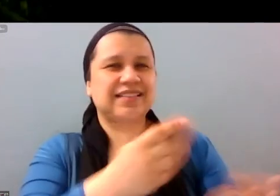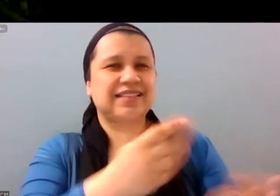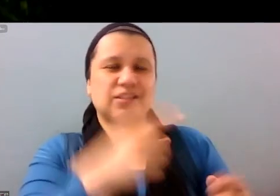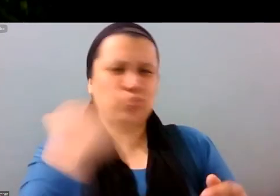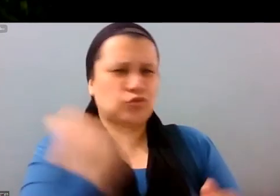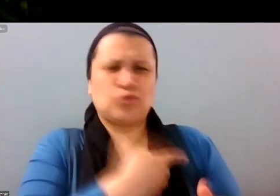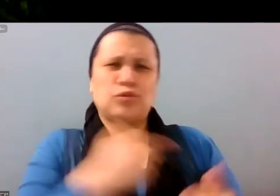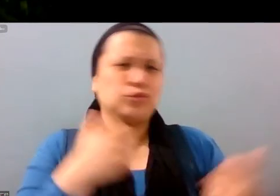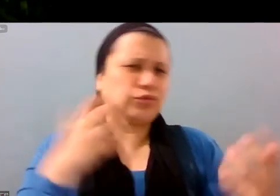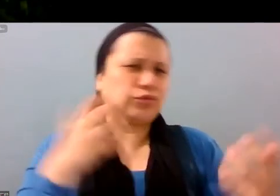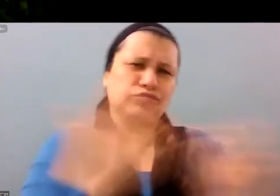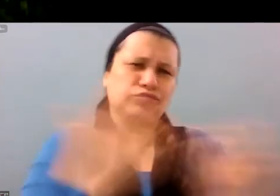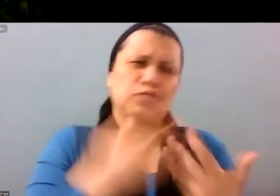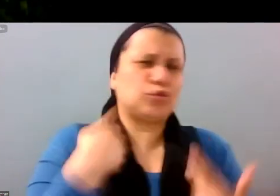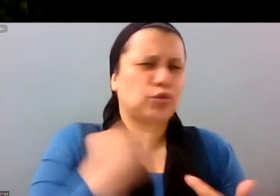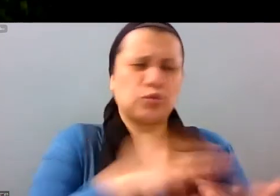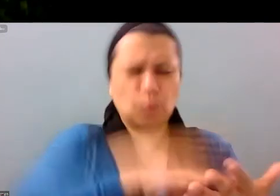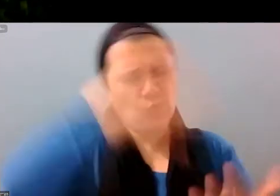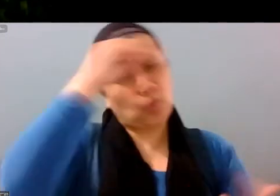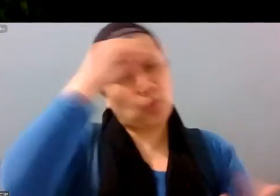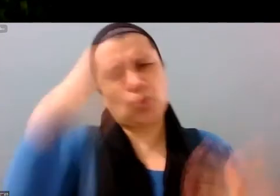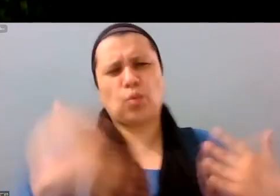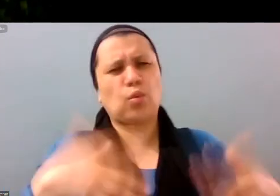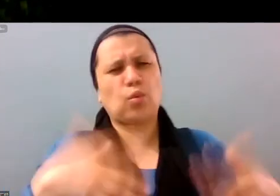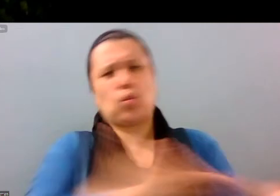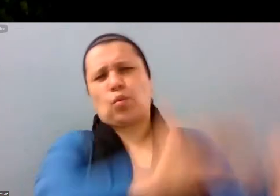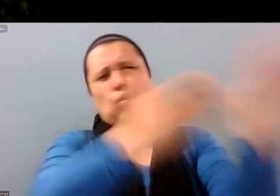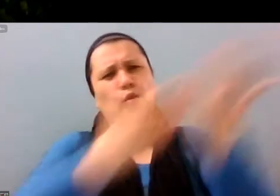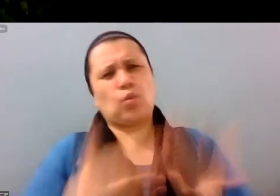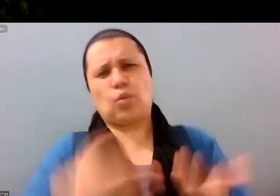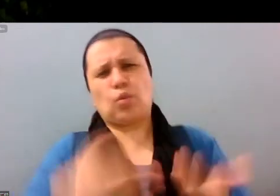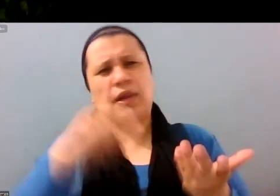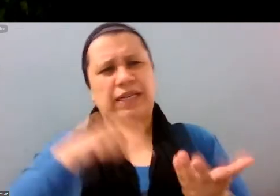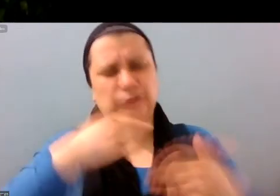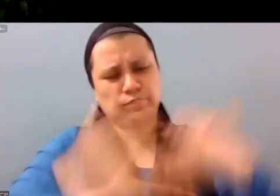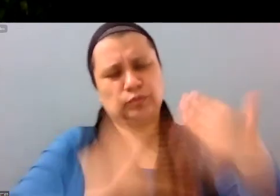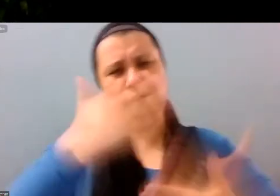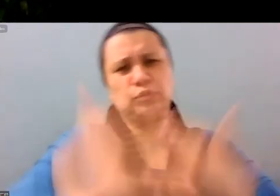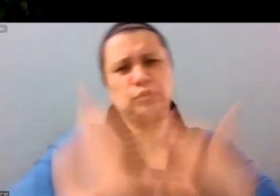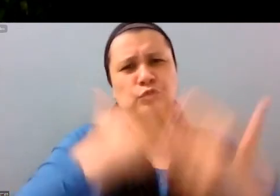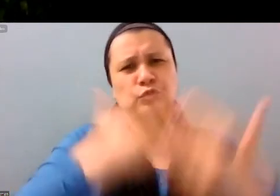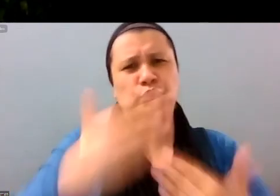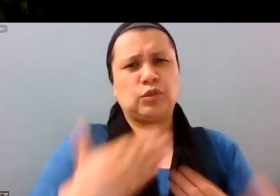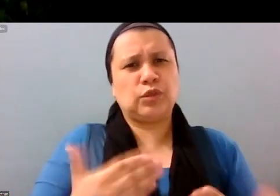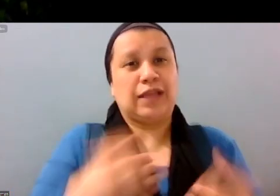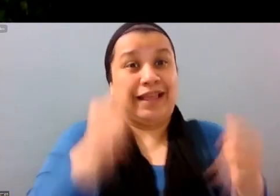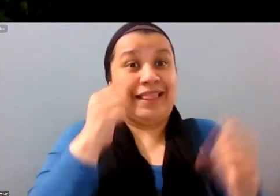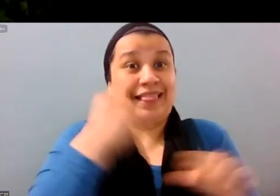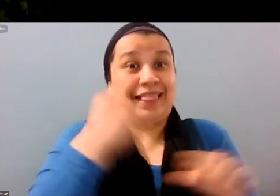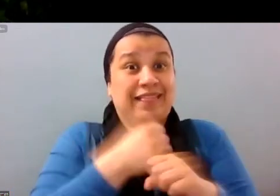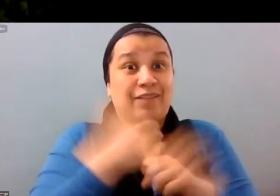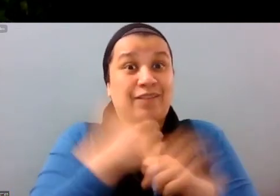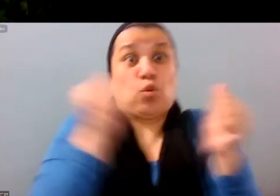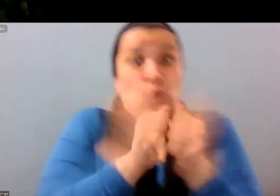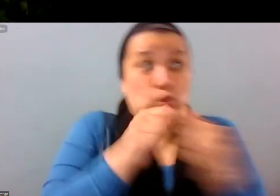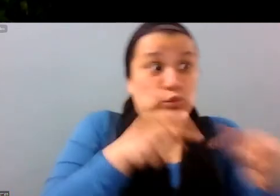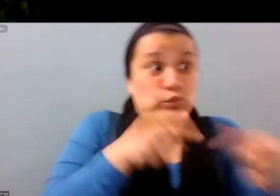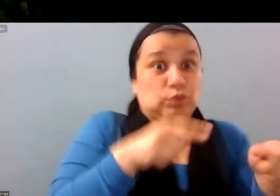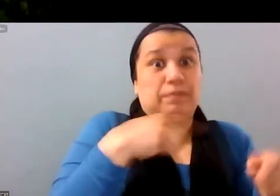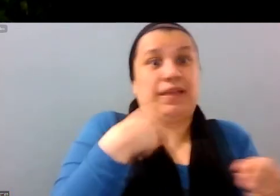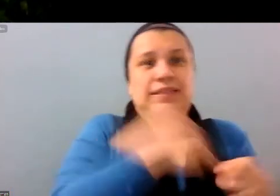es riquísimo el aprendizaje que tenemos también de estos procesos cuando trabajamos con el Ministerio de Educación Pública y hemos